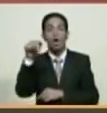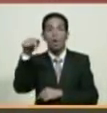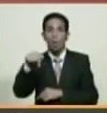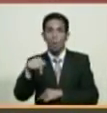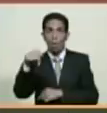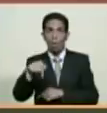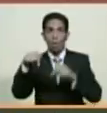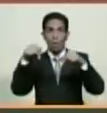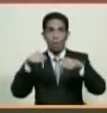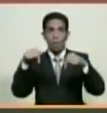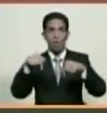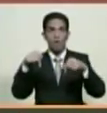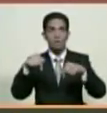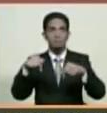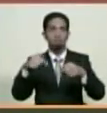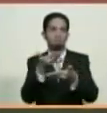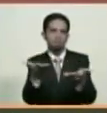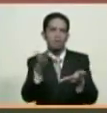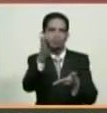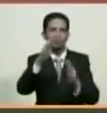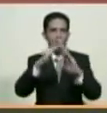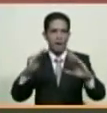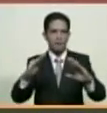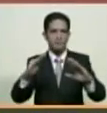encuentra en sus hogares